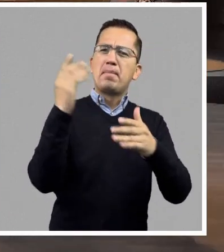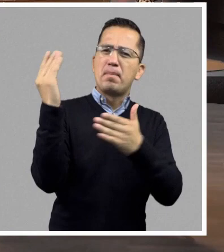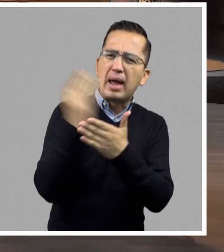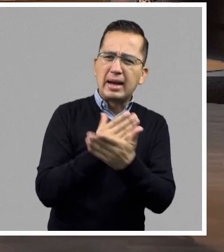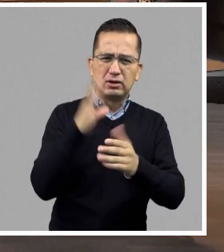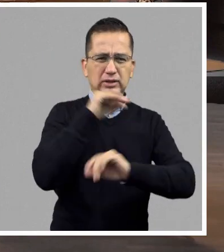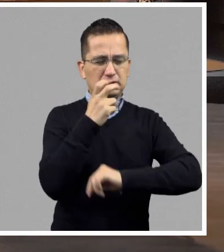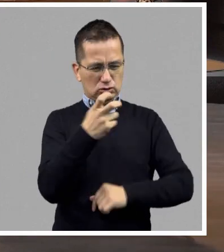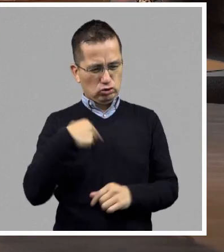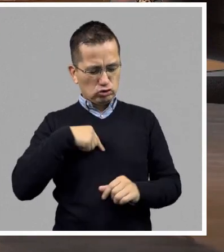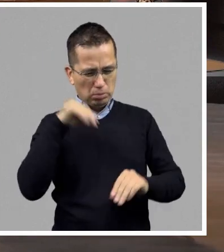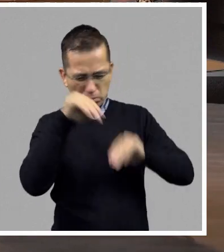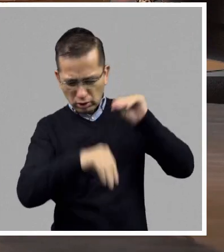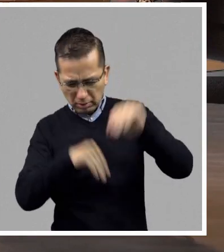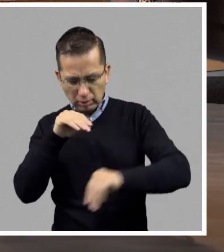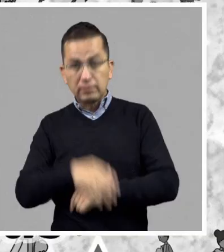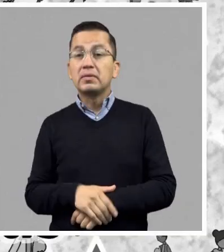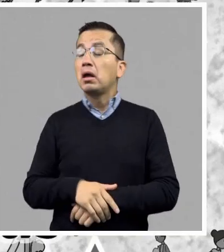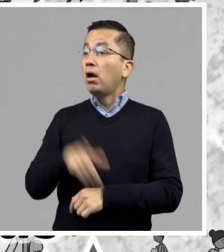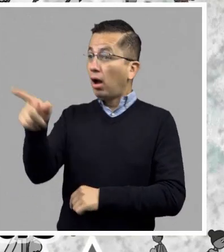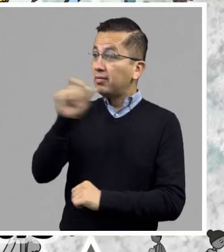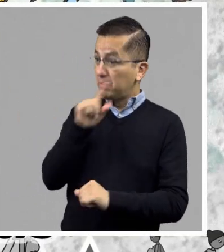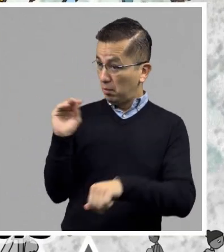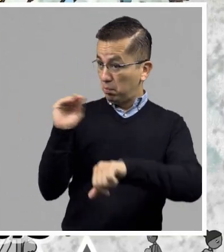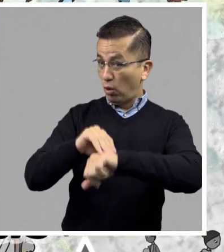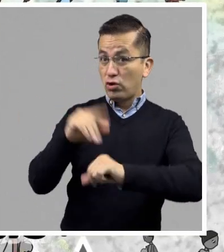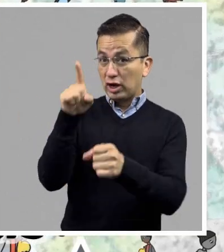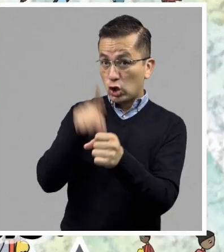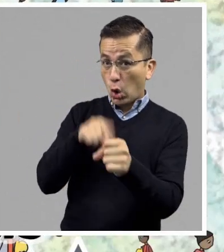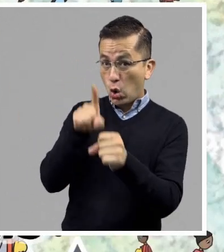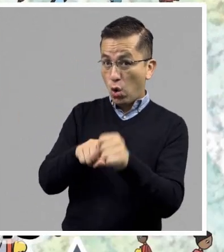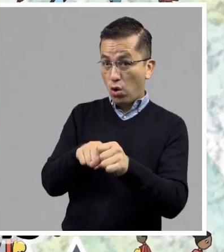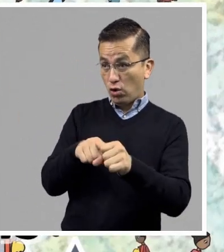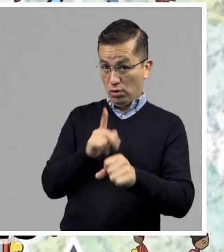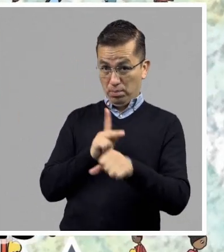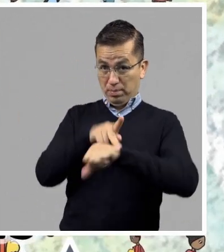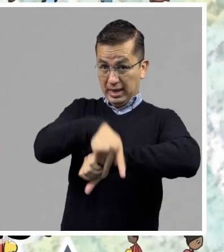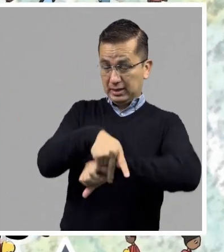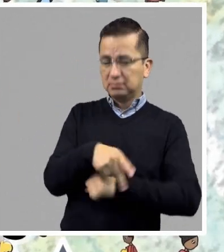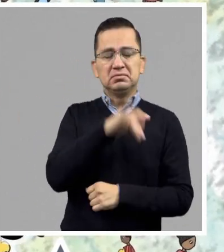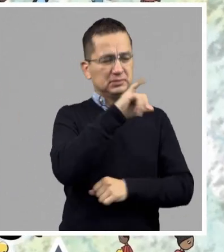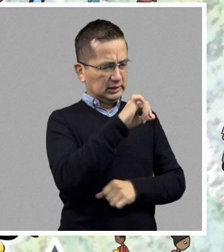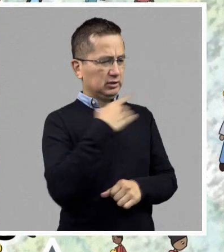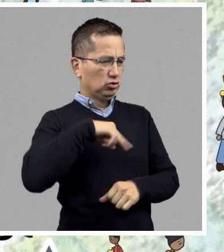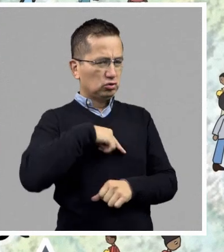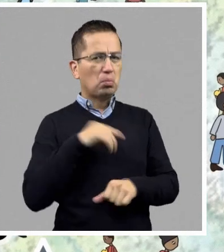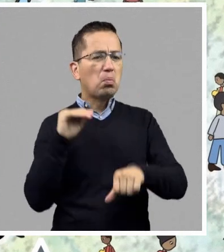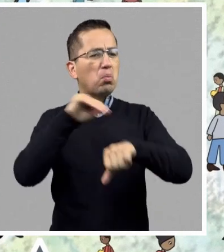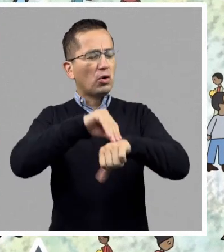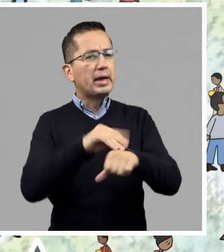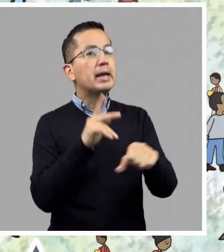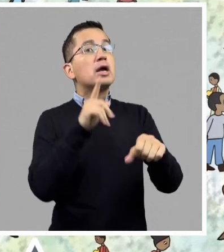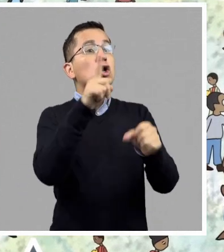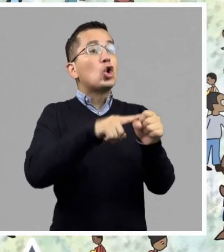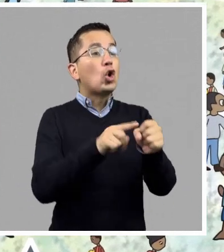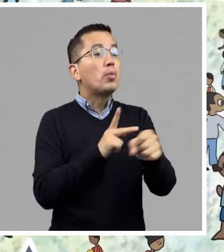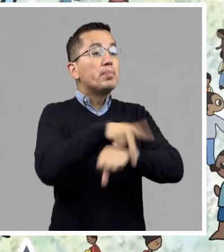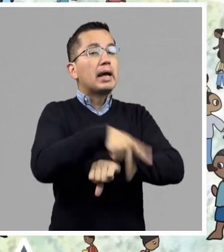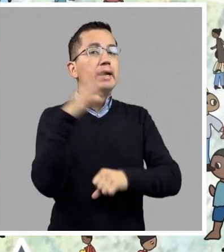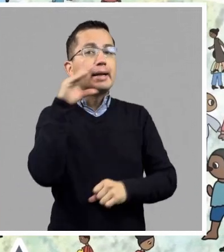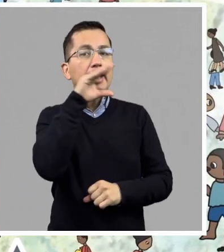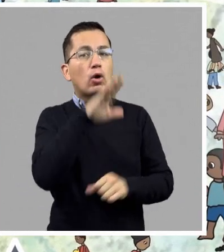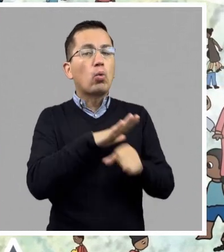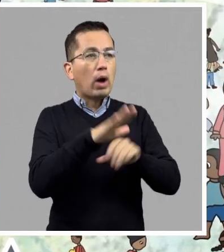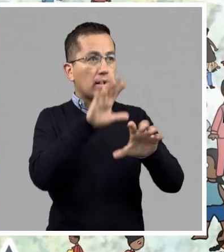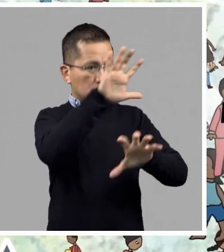más chocolatitos así O sea trataste de hacer una media de color de cada síndice de negritud Y entonces una fórmula para hacer la